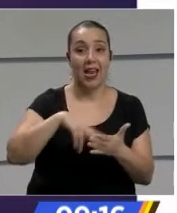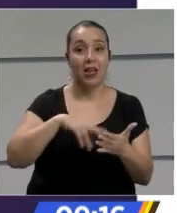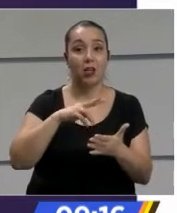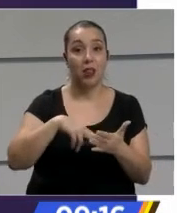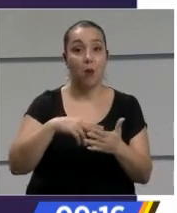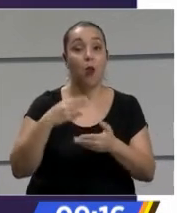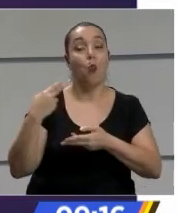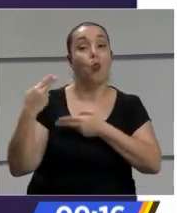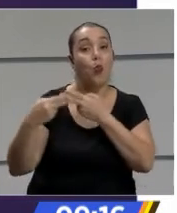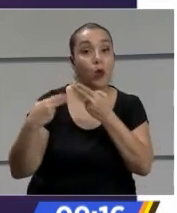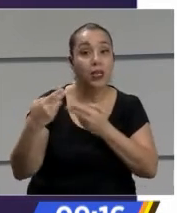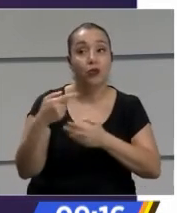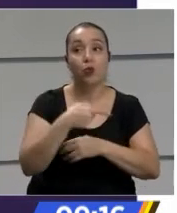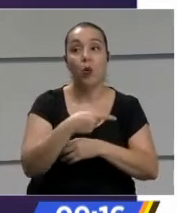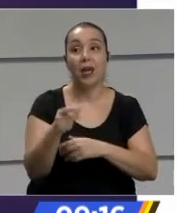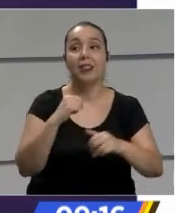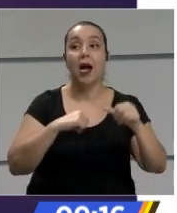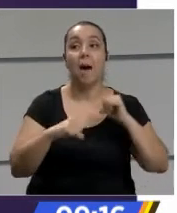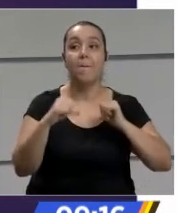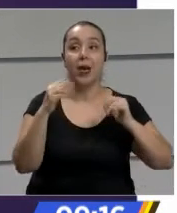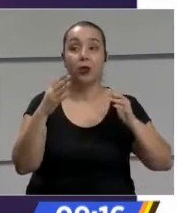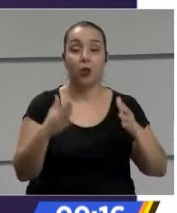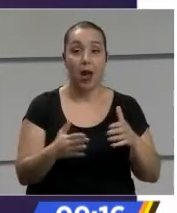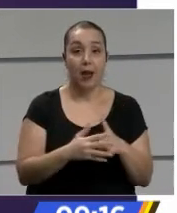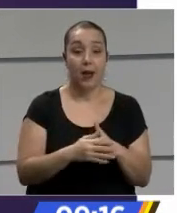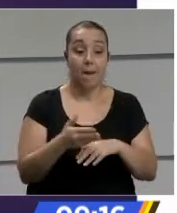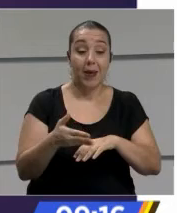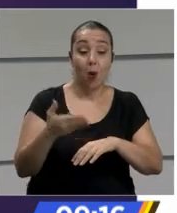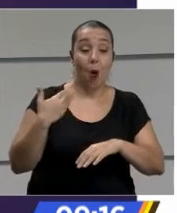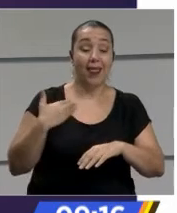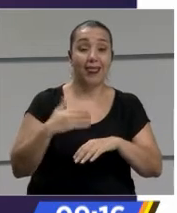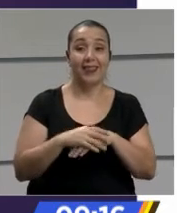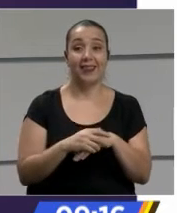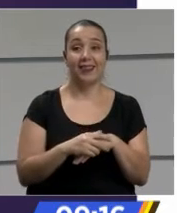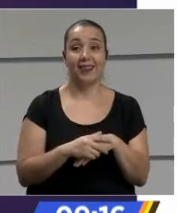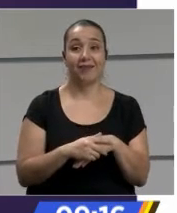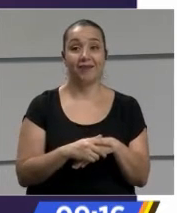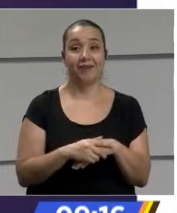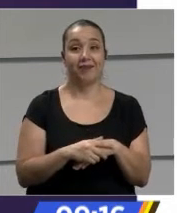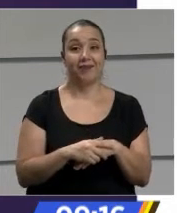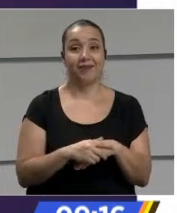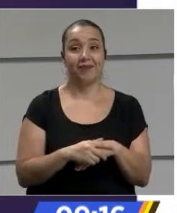una historia sobre ese personaje. Pero antes...